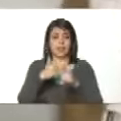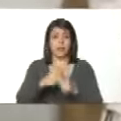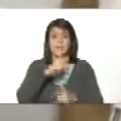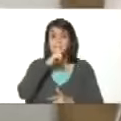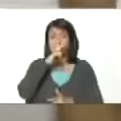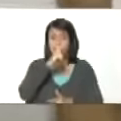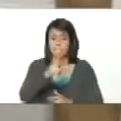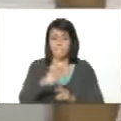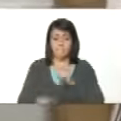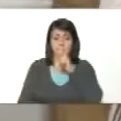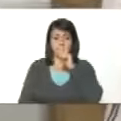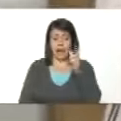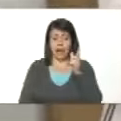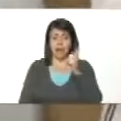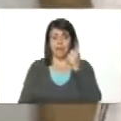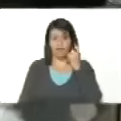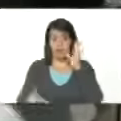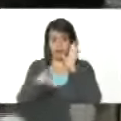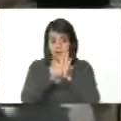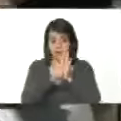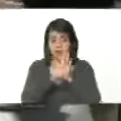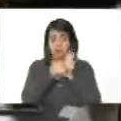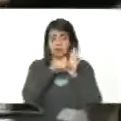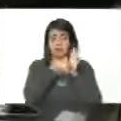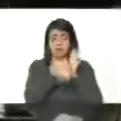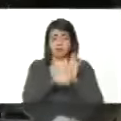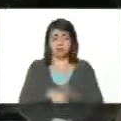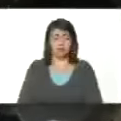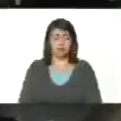canallas, por ilegales, por ilegítimos.